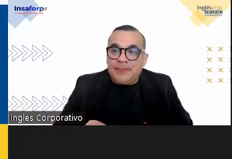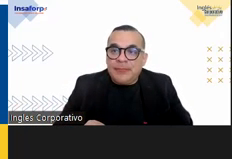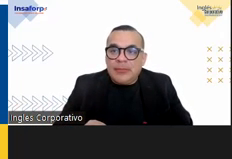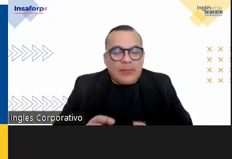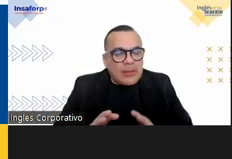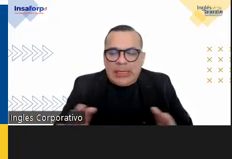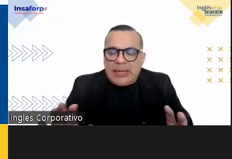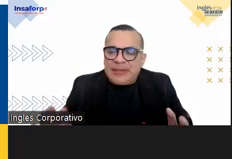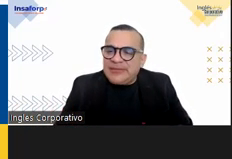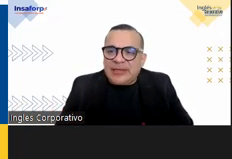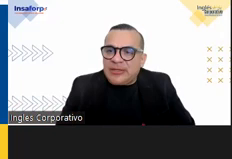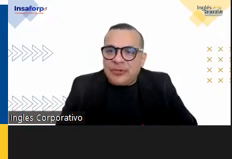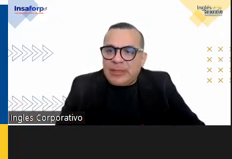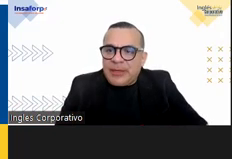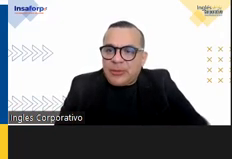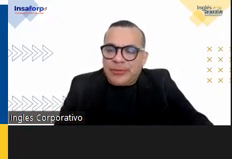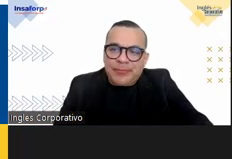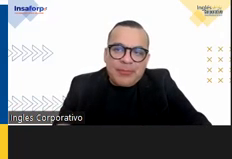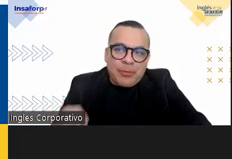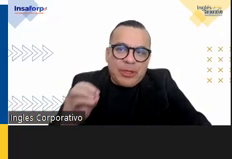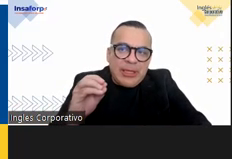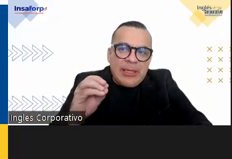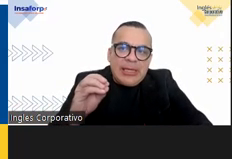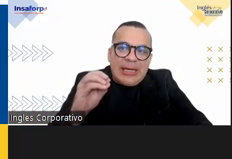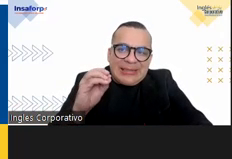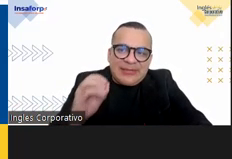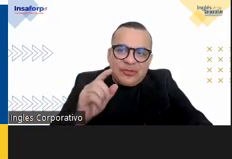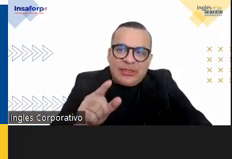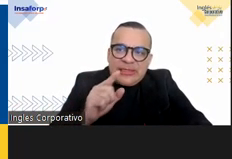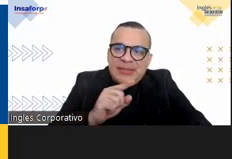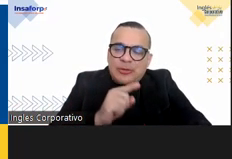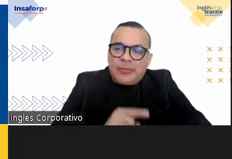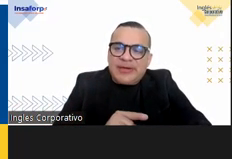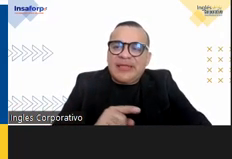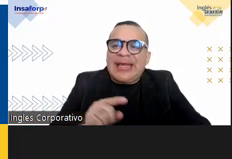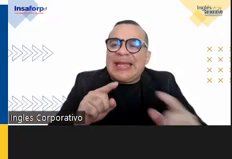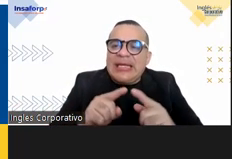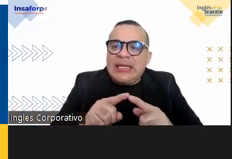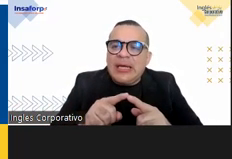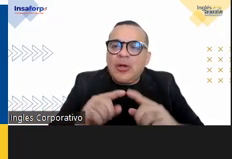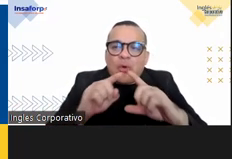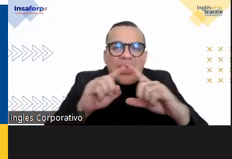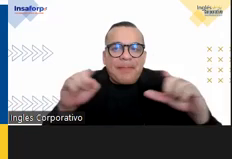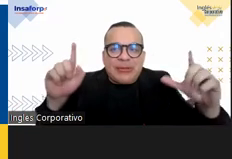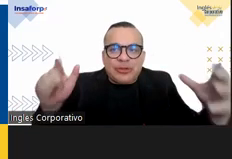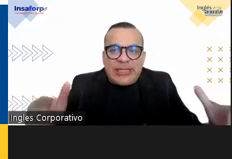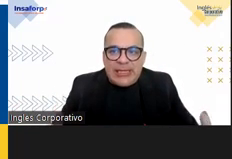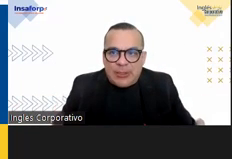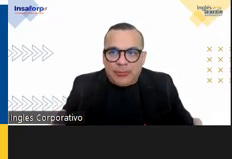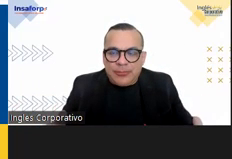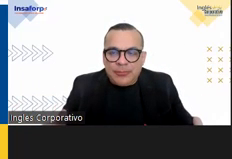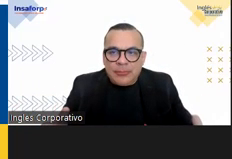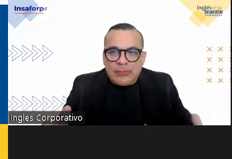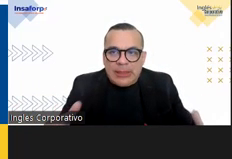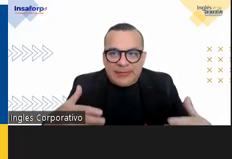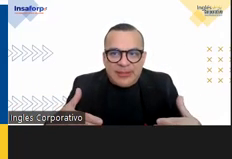llevar. Claramente se relaciona a Marco Rubén, porque las decisiones deben de tomarse en línea con un aspecto